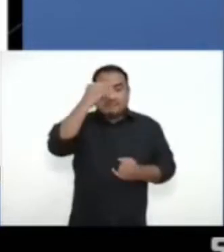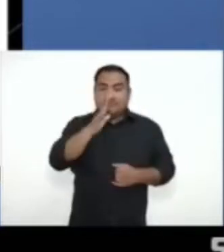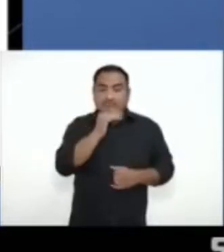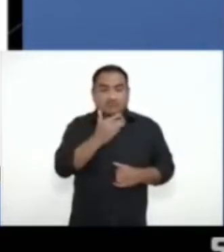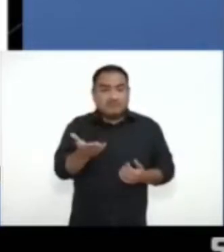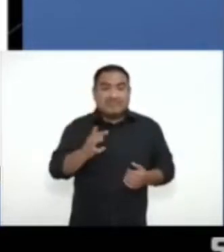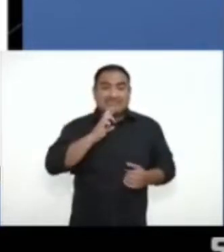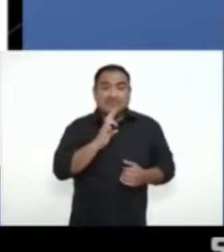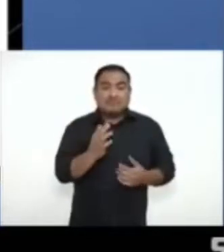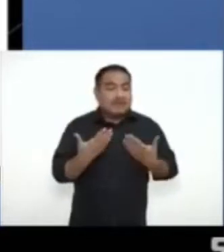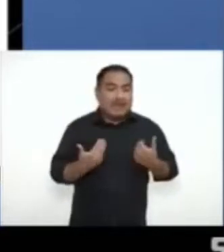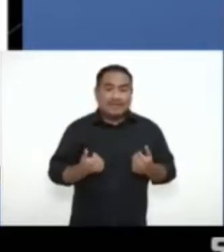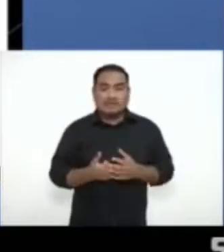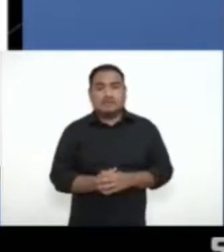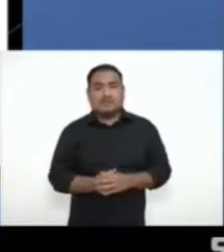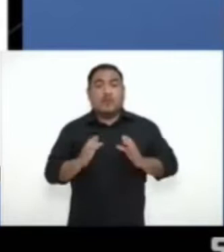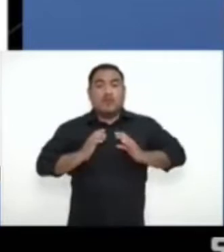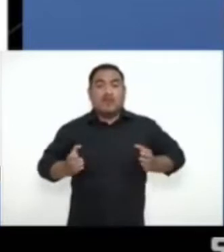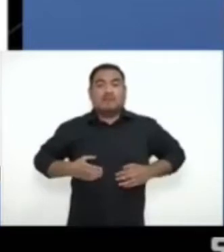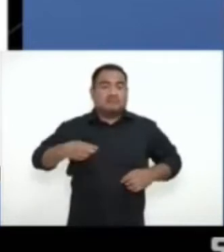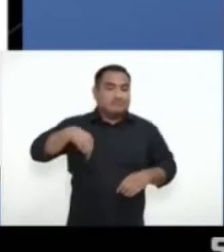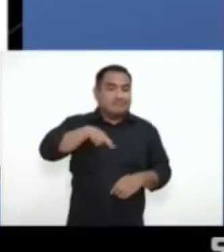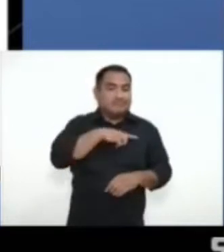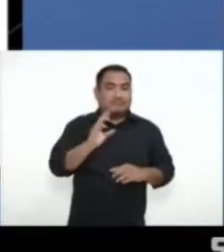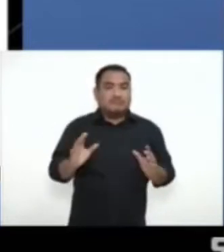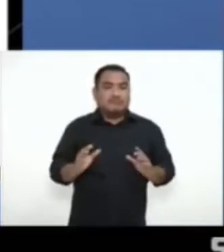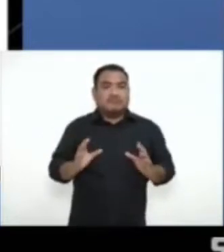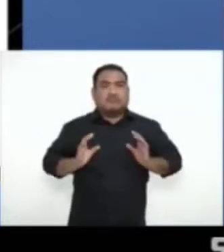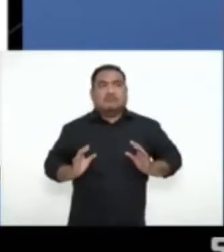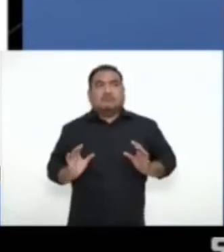encontrar respuestas. Nuestro cuerpo se empieza a